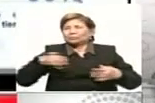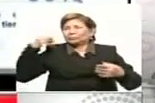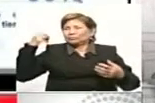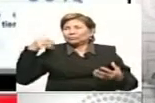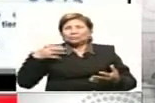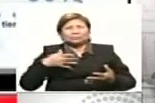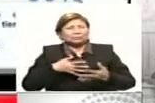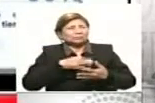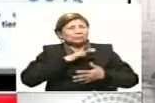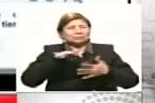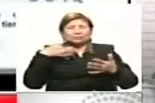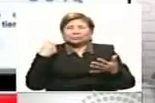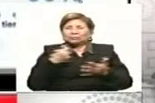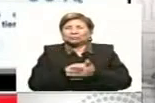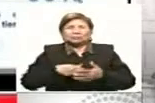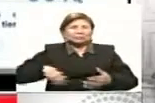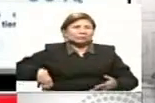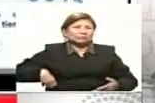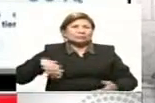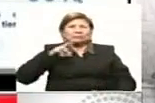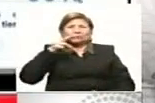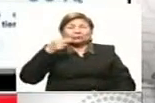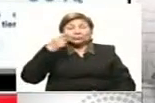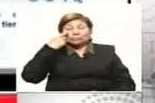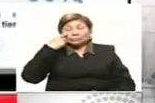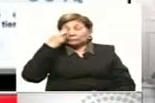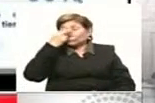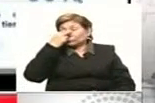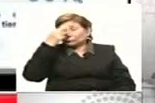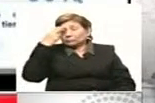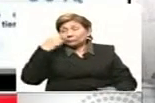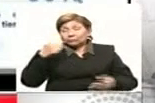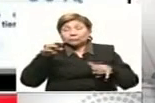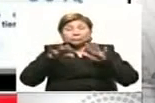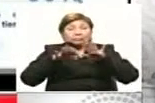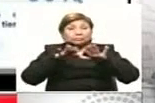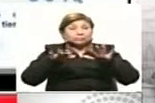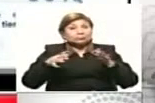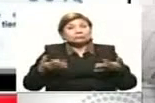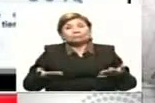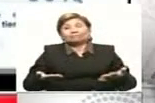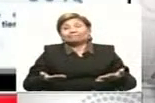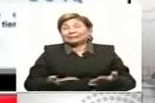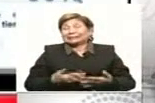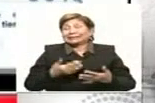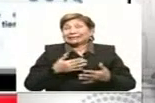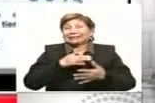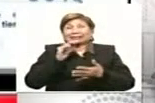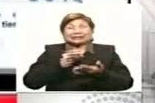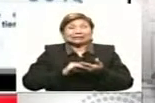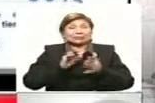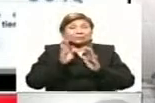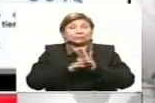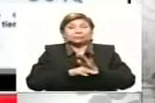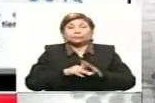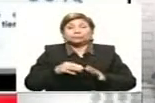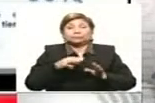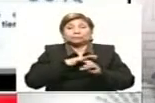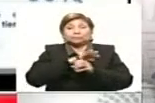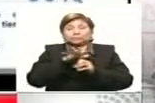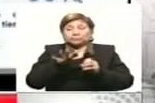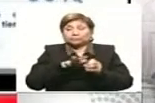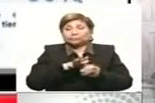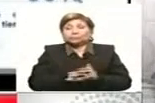vulnerable, golpeado sus riñones, la vista, en fin, el sistema vascular periférico,